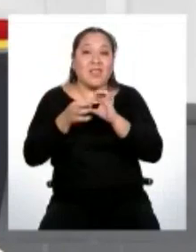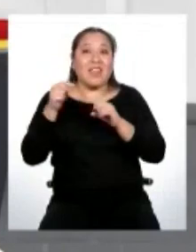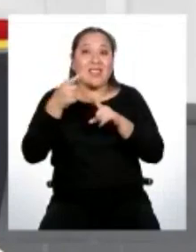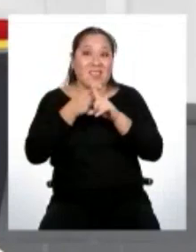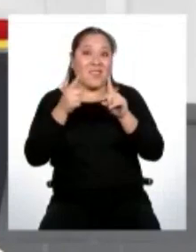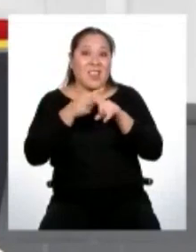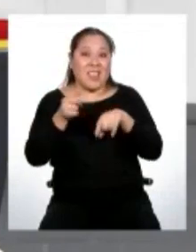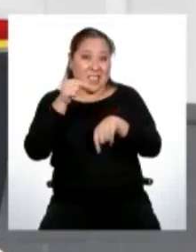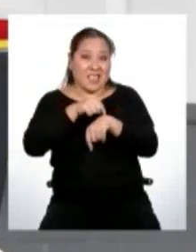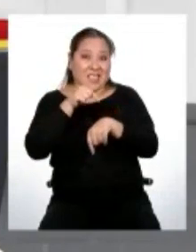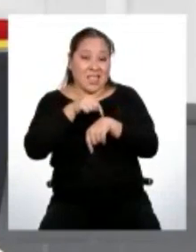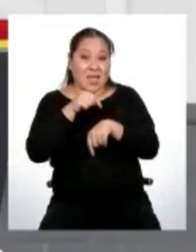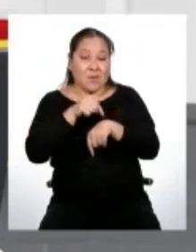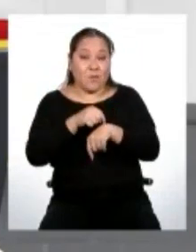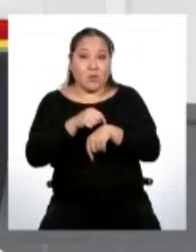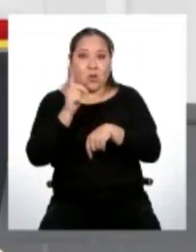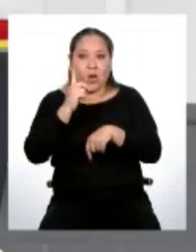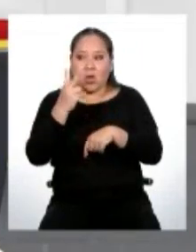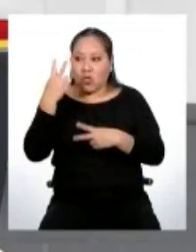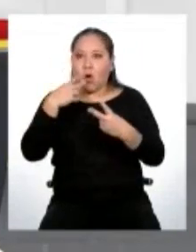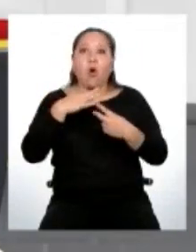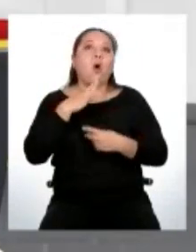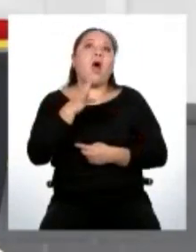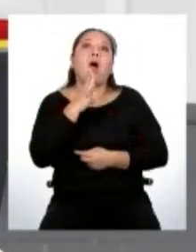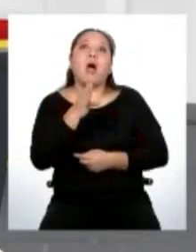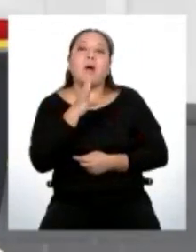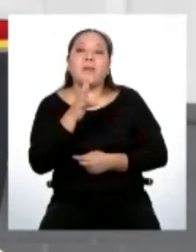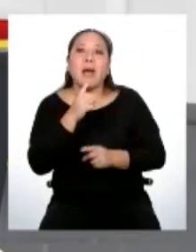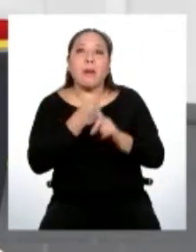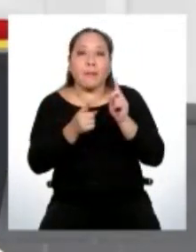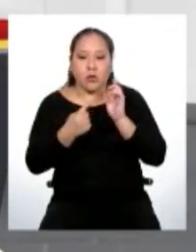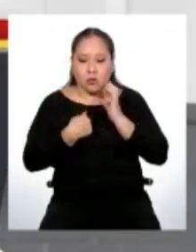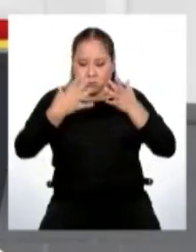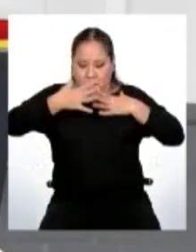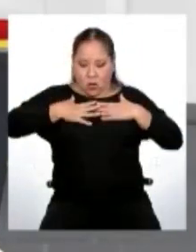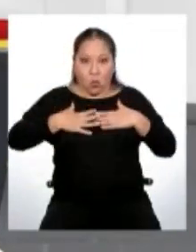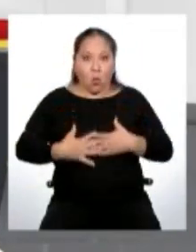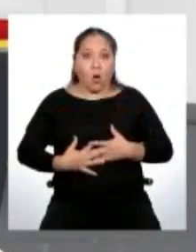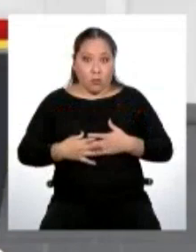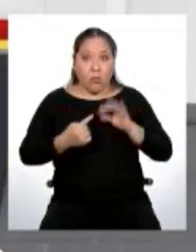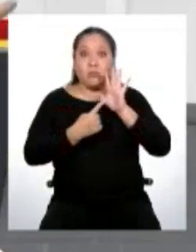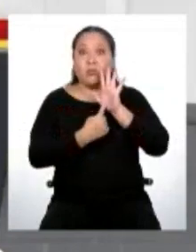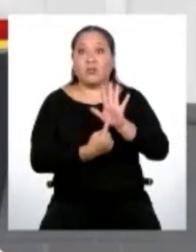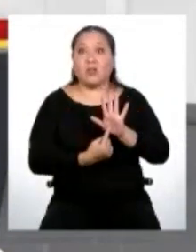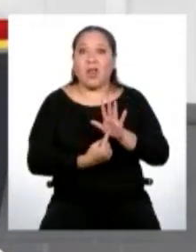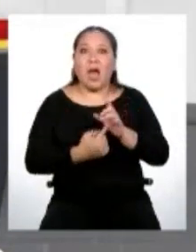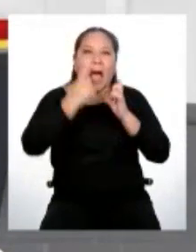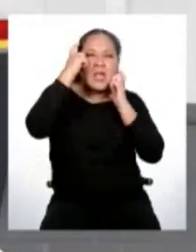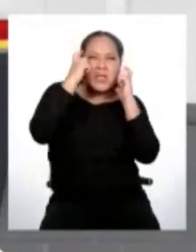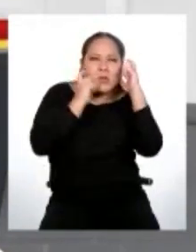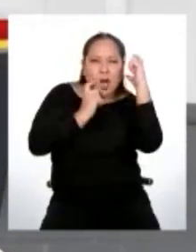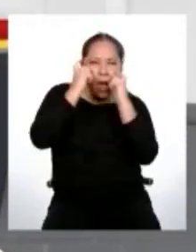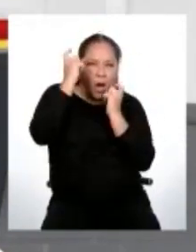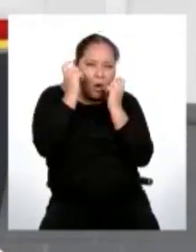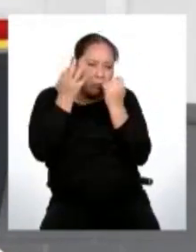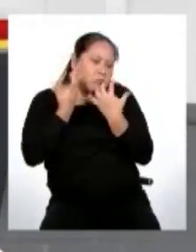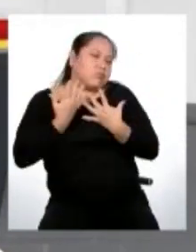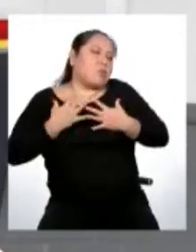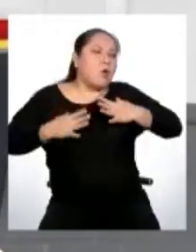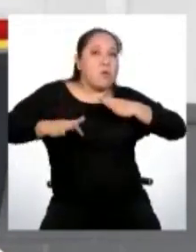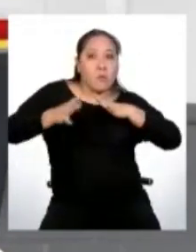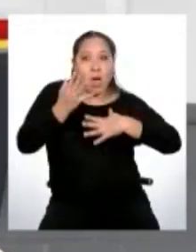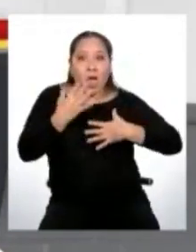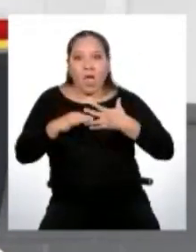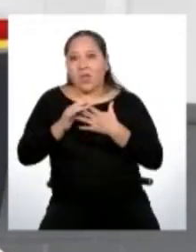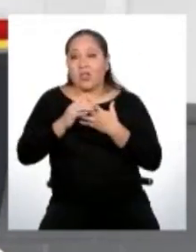hidrógeno. Eran momentos no verbales, pero donde se decía mucho. Tuvimos que utilizar gestos, movimientos